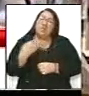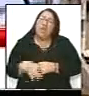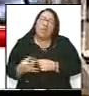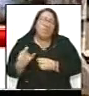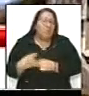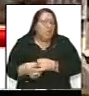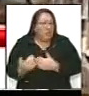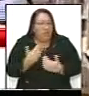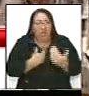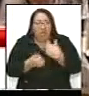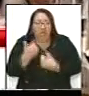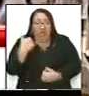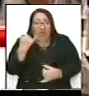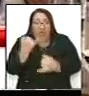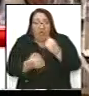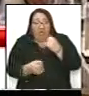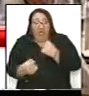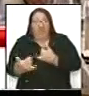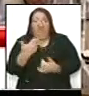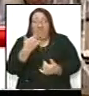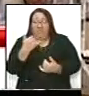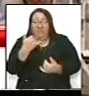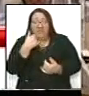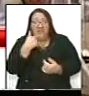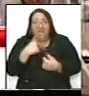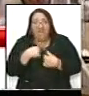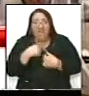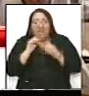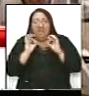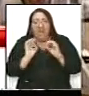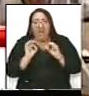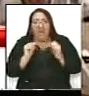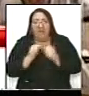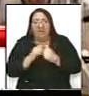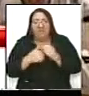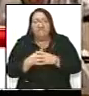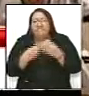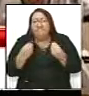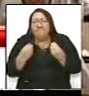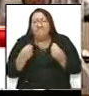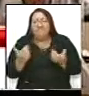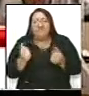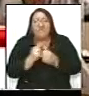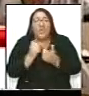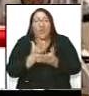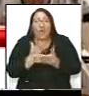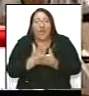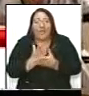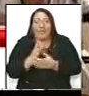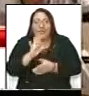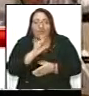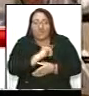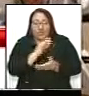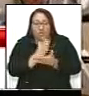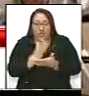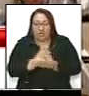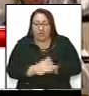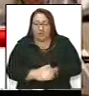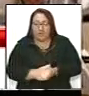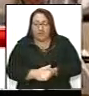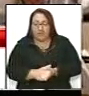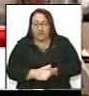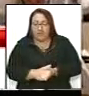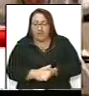permanentemente. La última que recibí está referida justamente a colegios o instituciones educativas